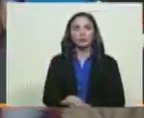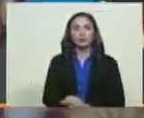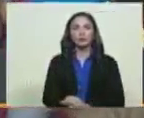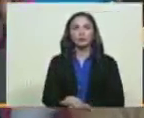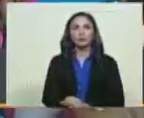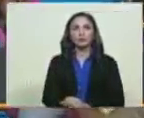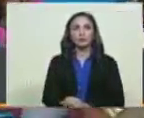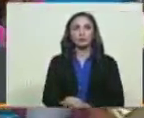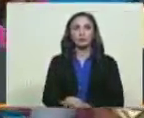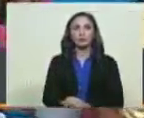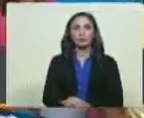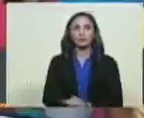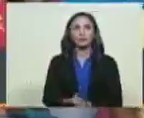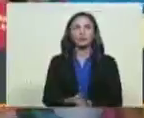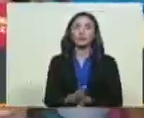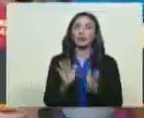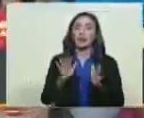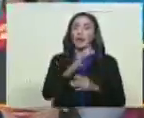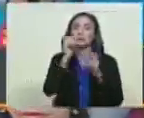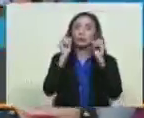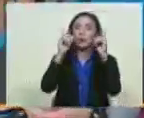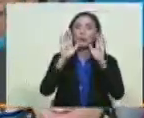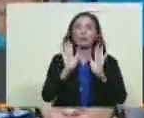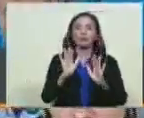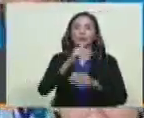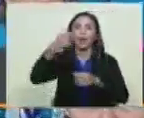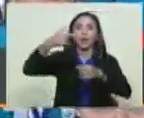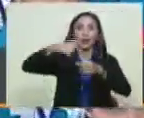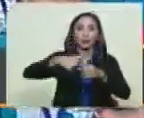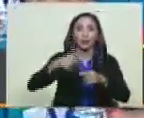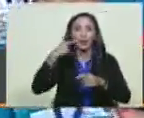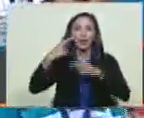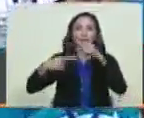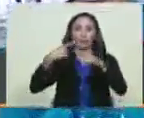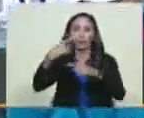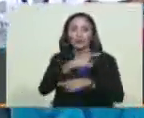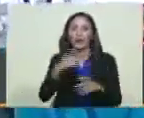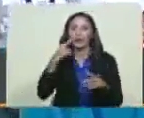ay qué sorpresa le tengo a las lacras